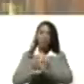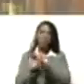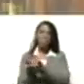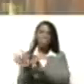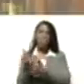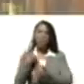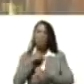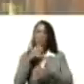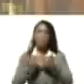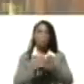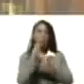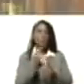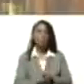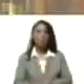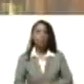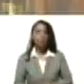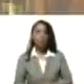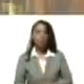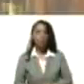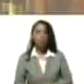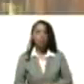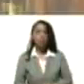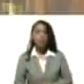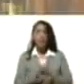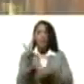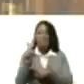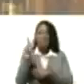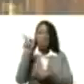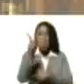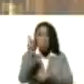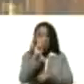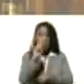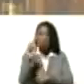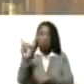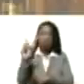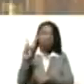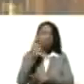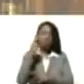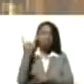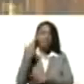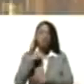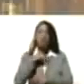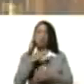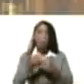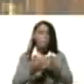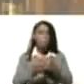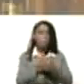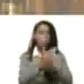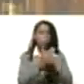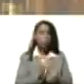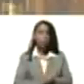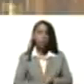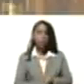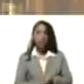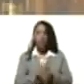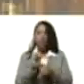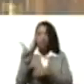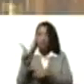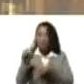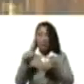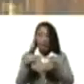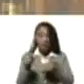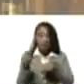palante s no pasa de un mes y nosotros palante s no pasa de este